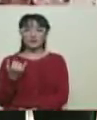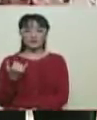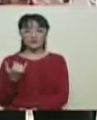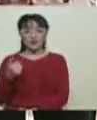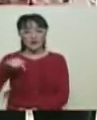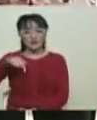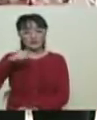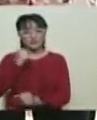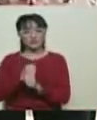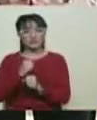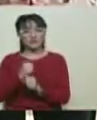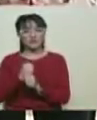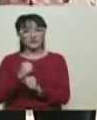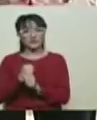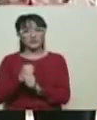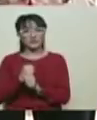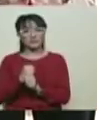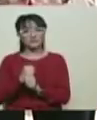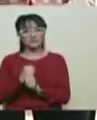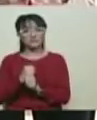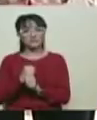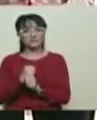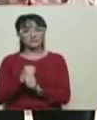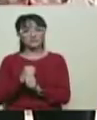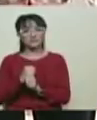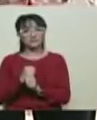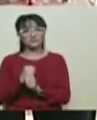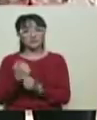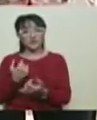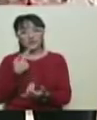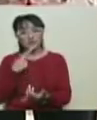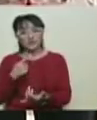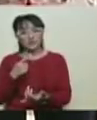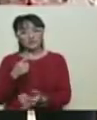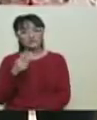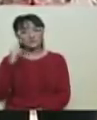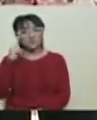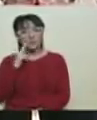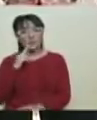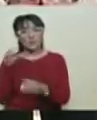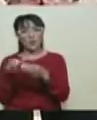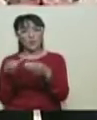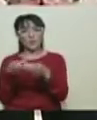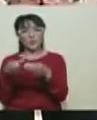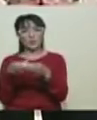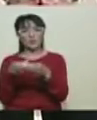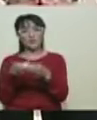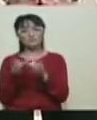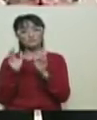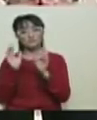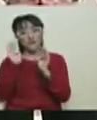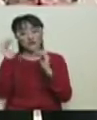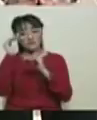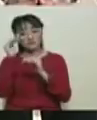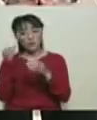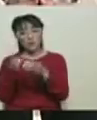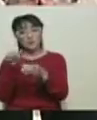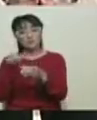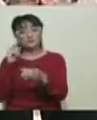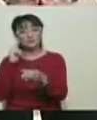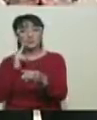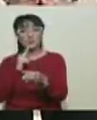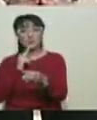de trabajo, desde mi puesto de mando, le digo al comando Simón Bolívar, atención comando Simón Bolívar,